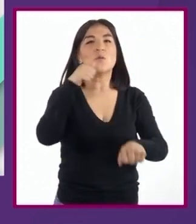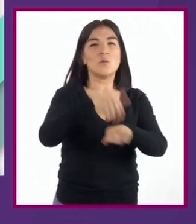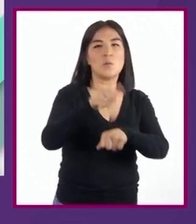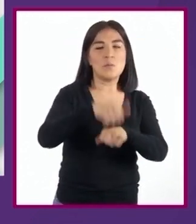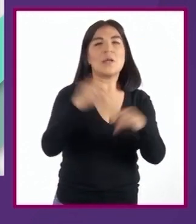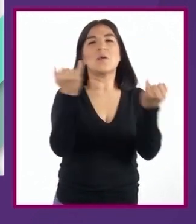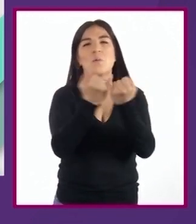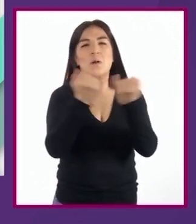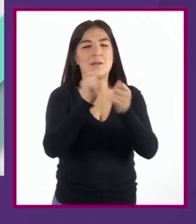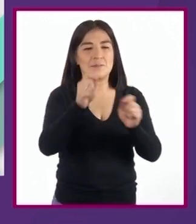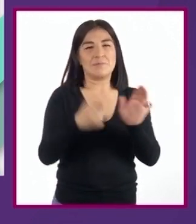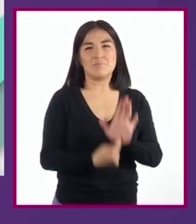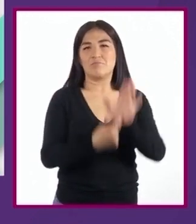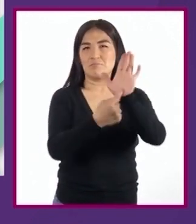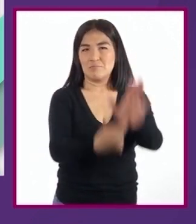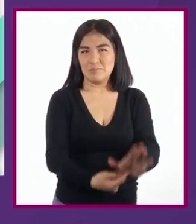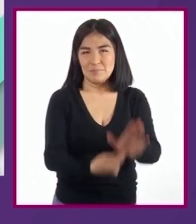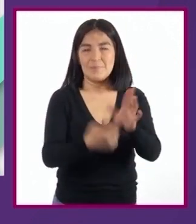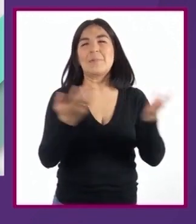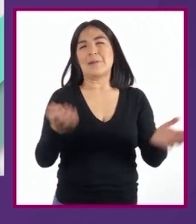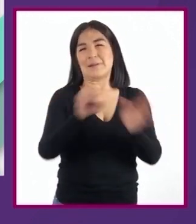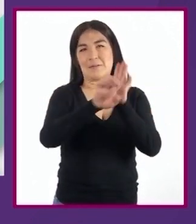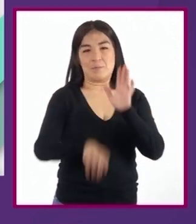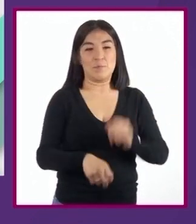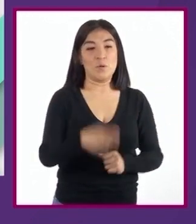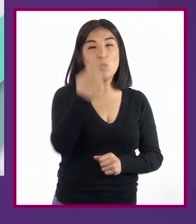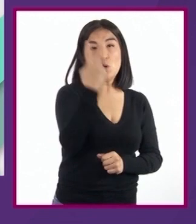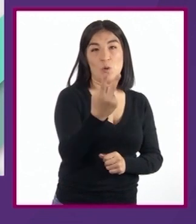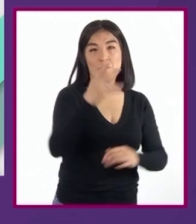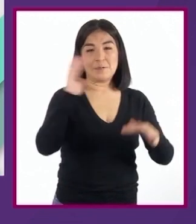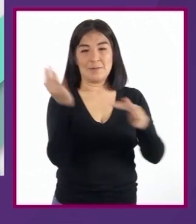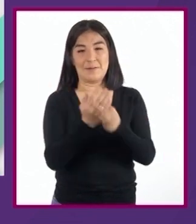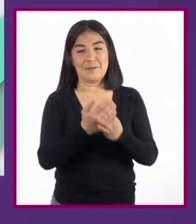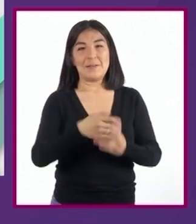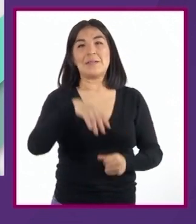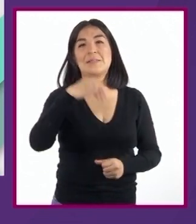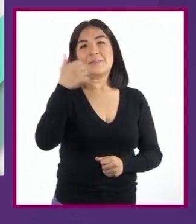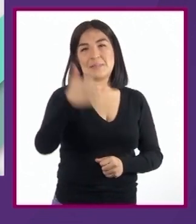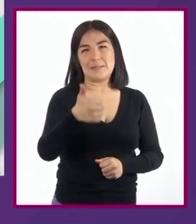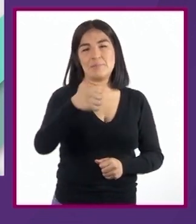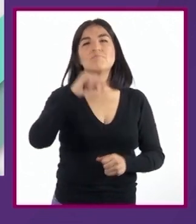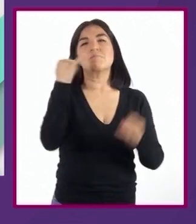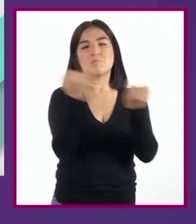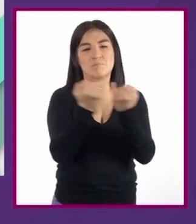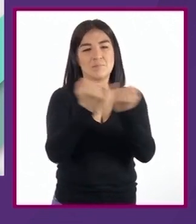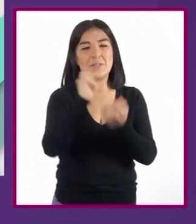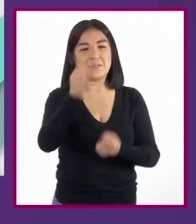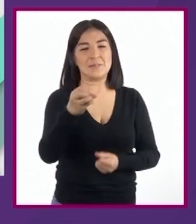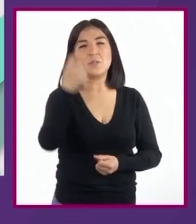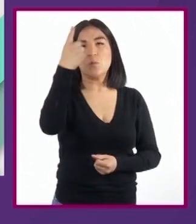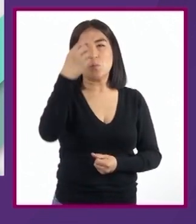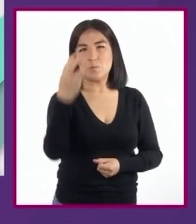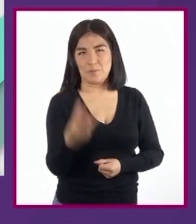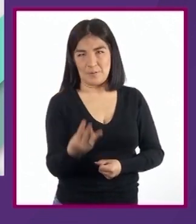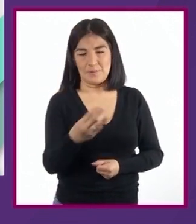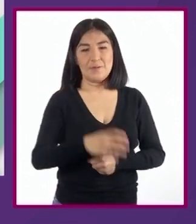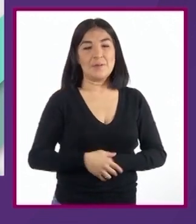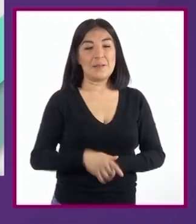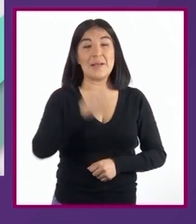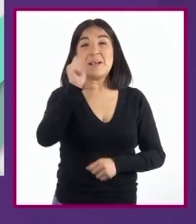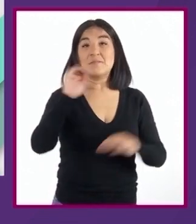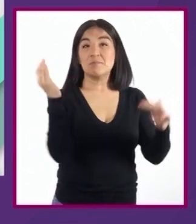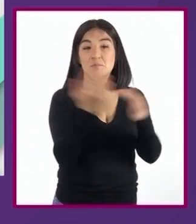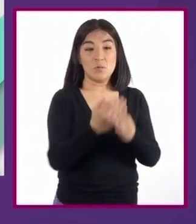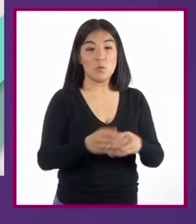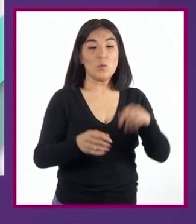del espacio muestral, es decir, 2 entre 6, que es igual a 1/3. Al dividir 1 entre 3, sabemos